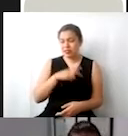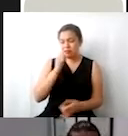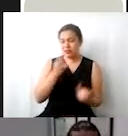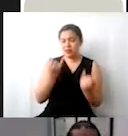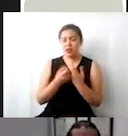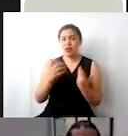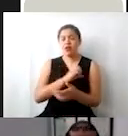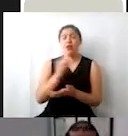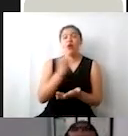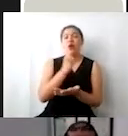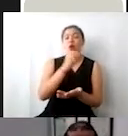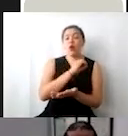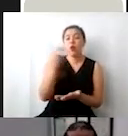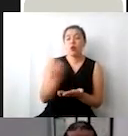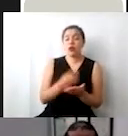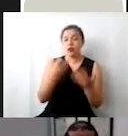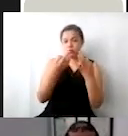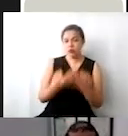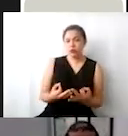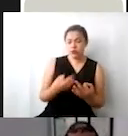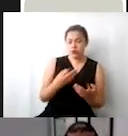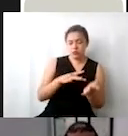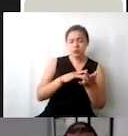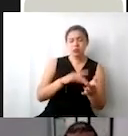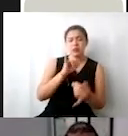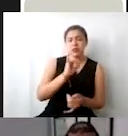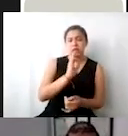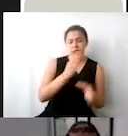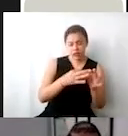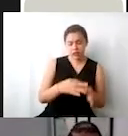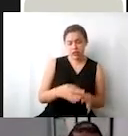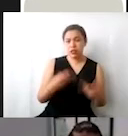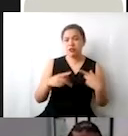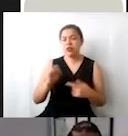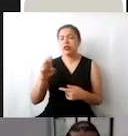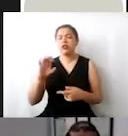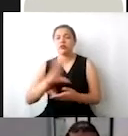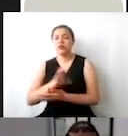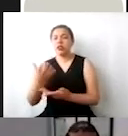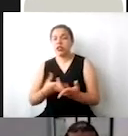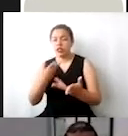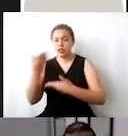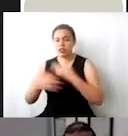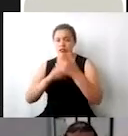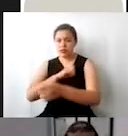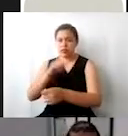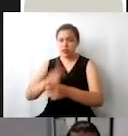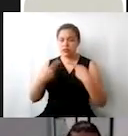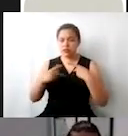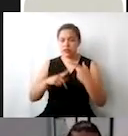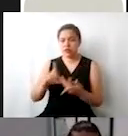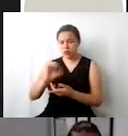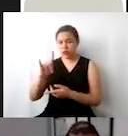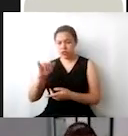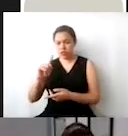las obligaciones formales. Dice, la persona que subcontrate servicios especializados con un contratista que incumpla con las obligaciones